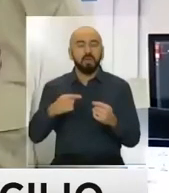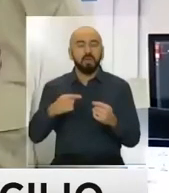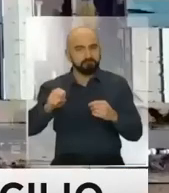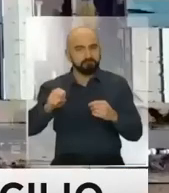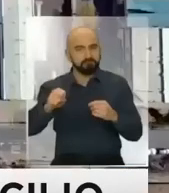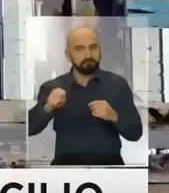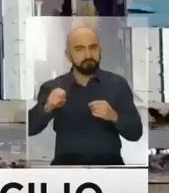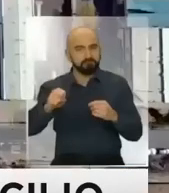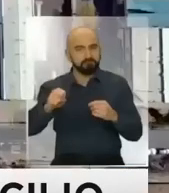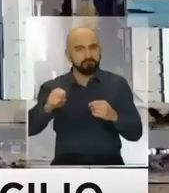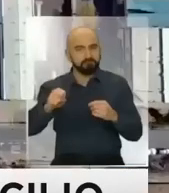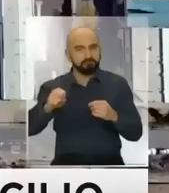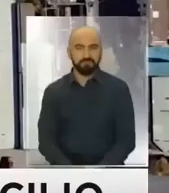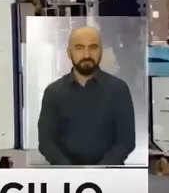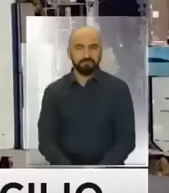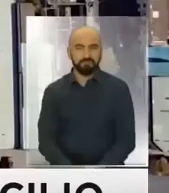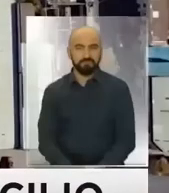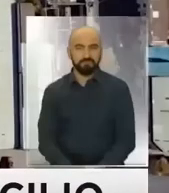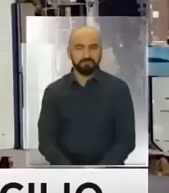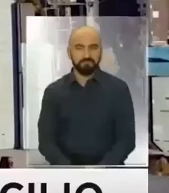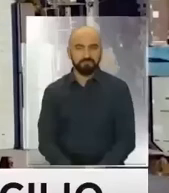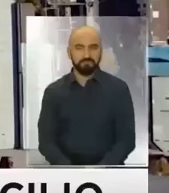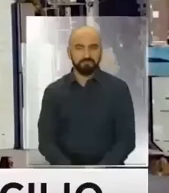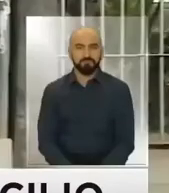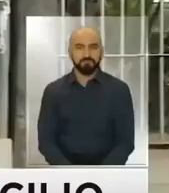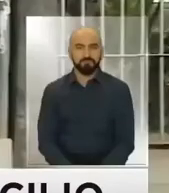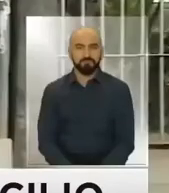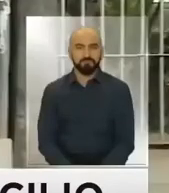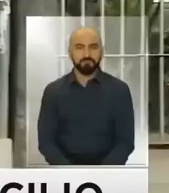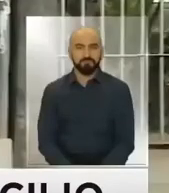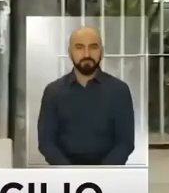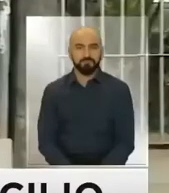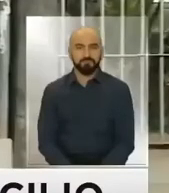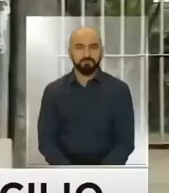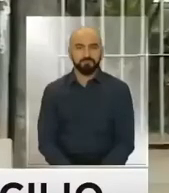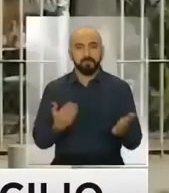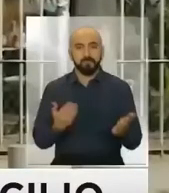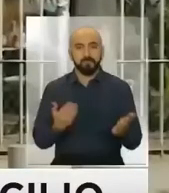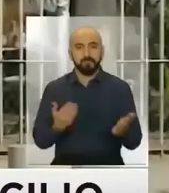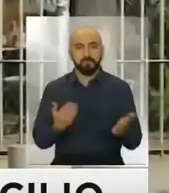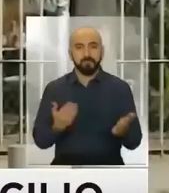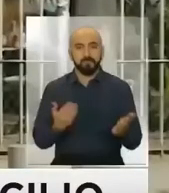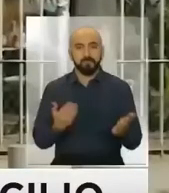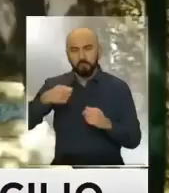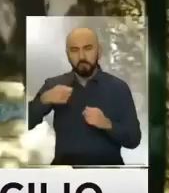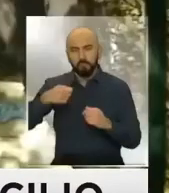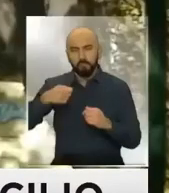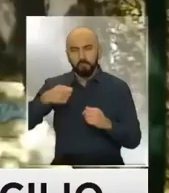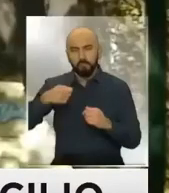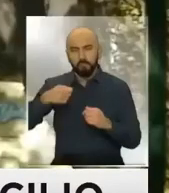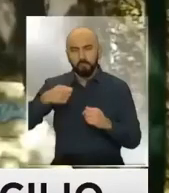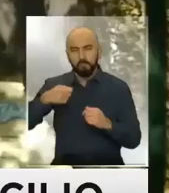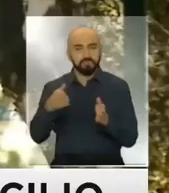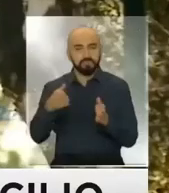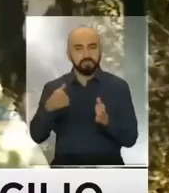La lucha contra la droga no para durante la pandemia, porque los vendedores no saben de cuarentenas ni toques de queda y siguen